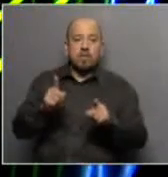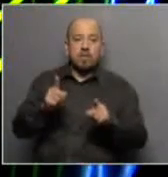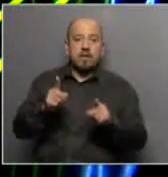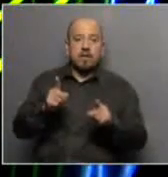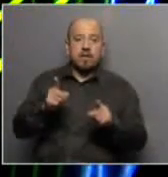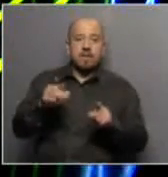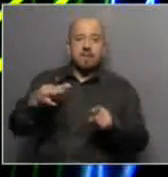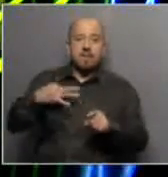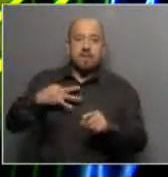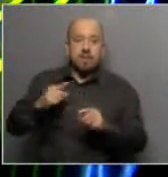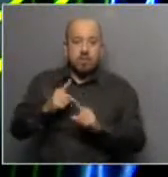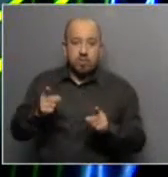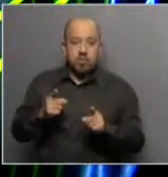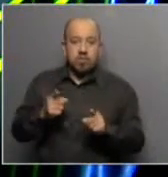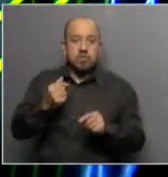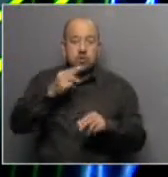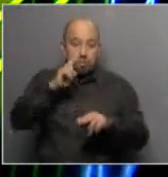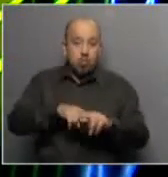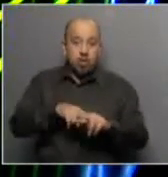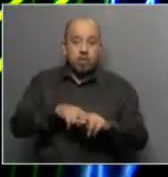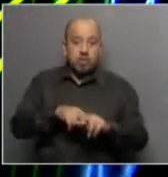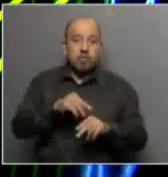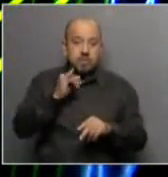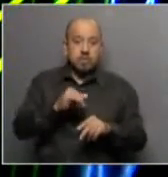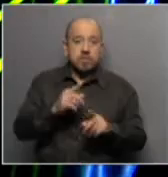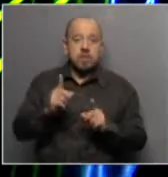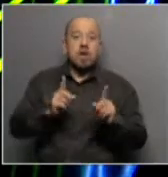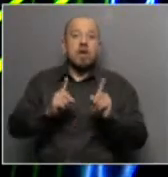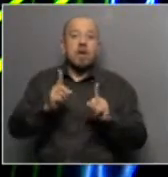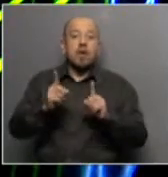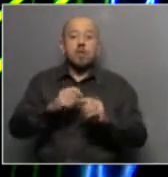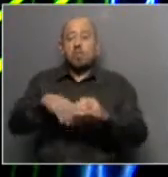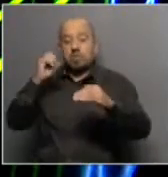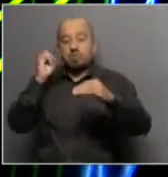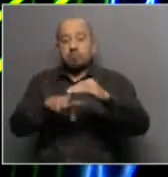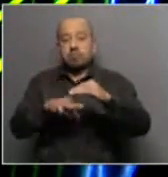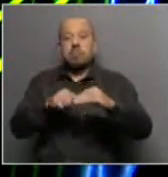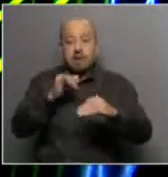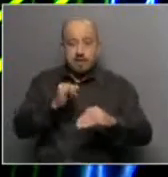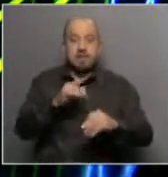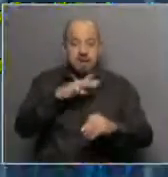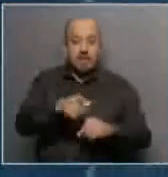es muy importante. ¿Cierto? Si yo me muero, y bueno, algún lugar me van a meter. Ahí tengo tierra.